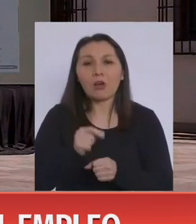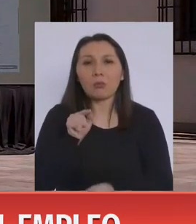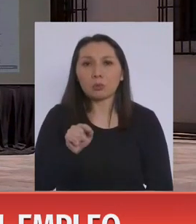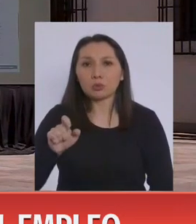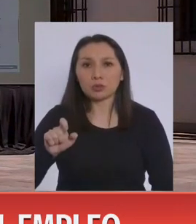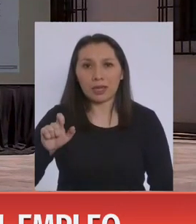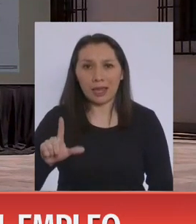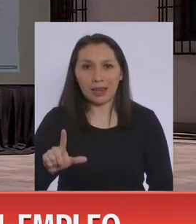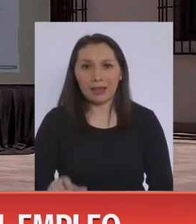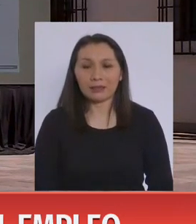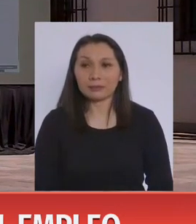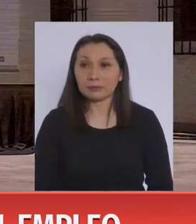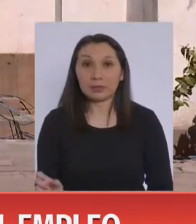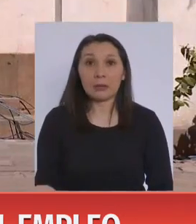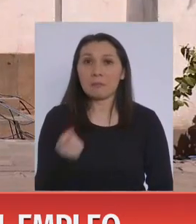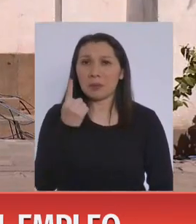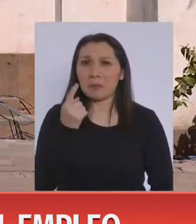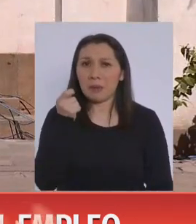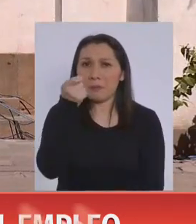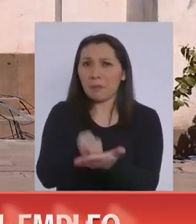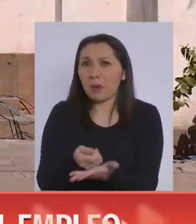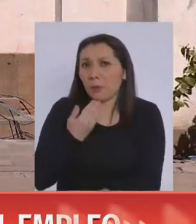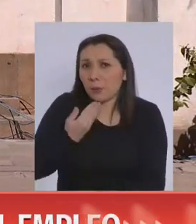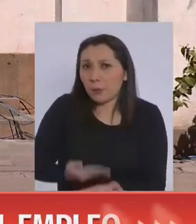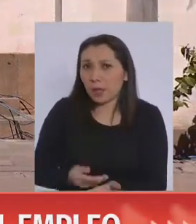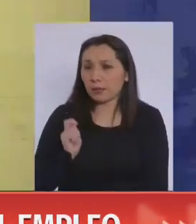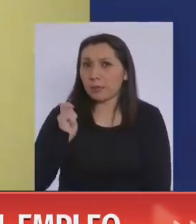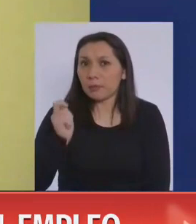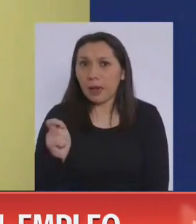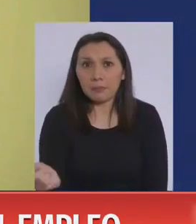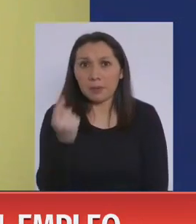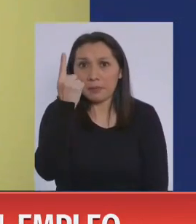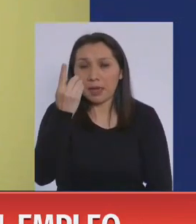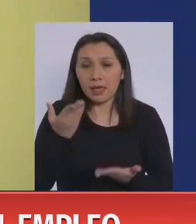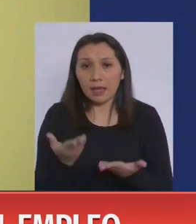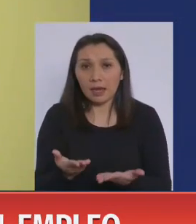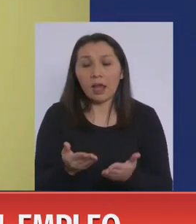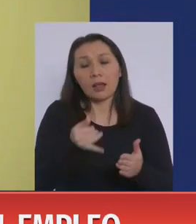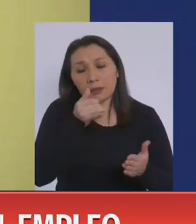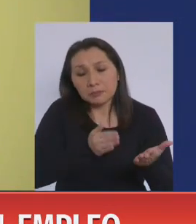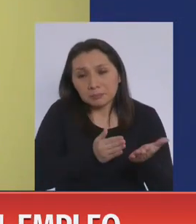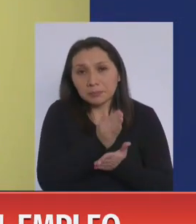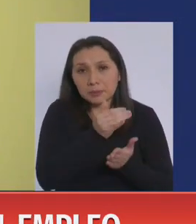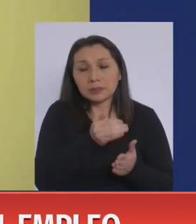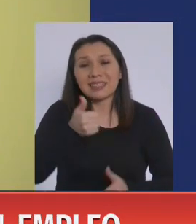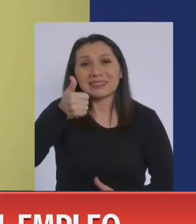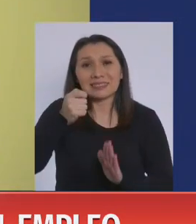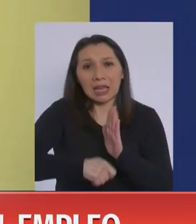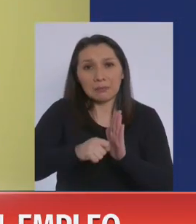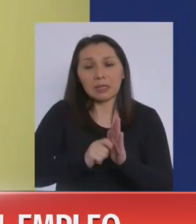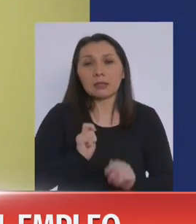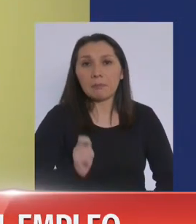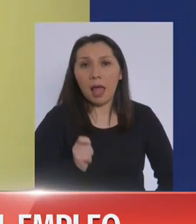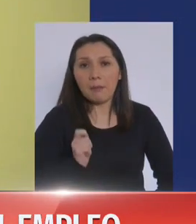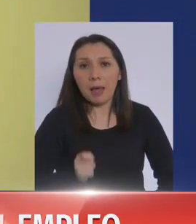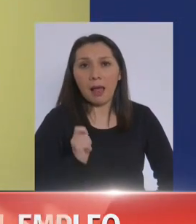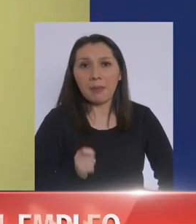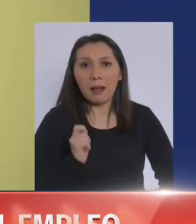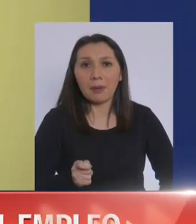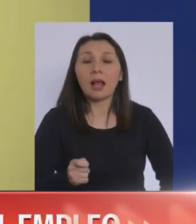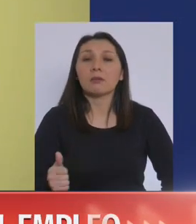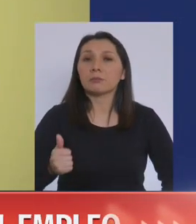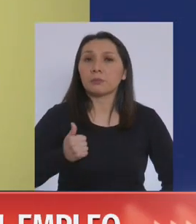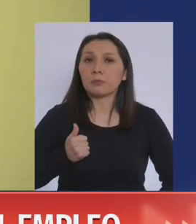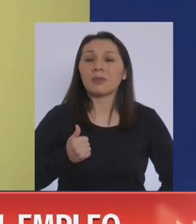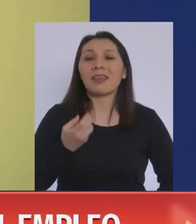www.subsidioalempleo.cl. Los primeros pagos de estos subsidios, que tendrán una vigencia de 6 meses, se van a